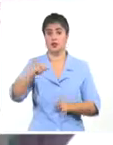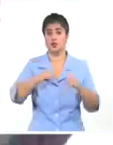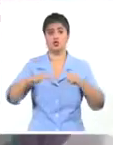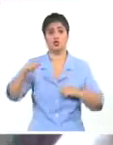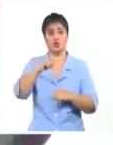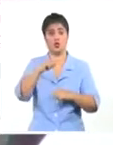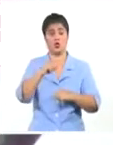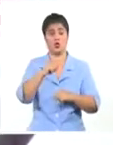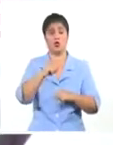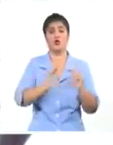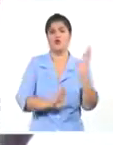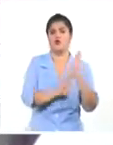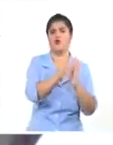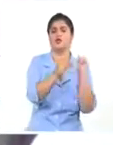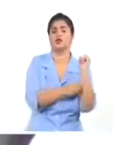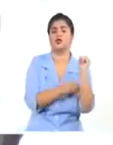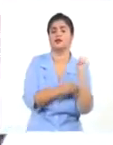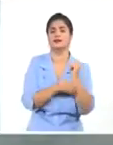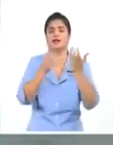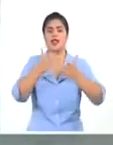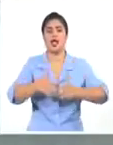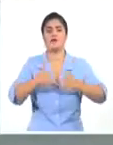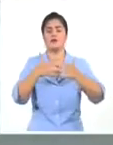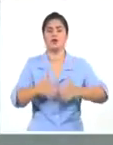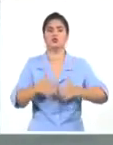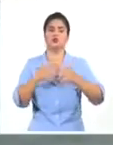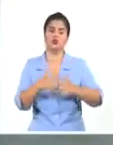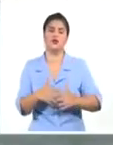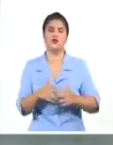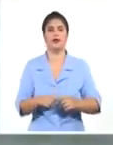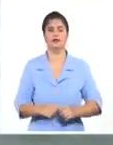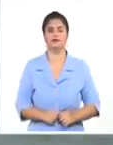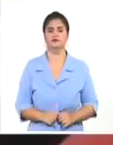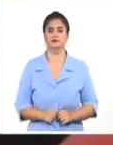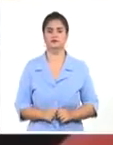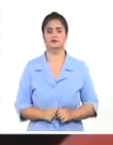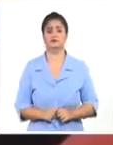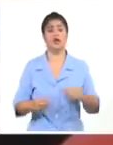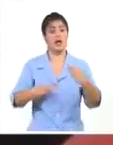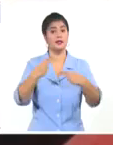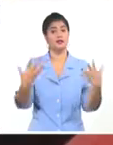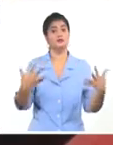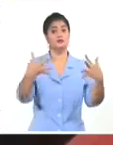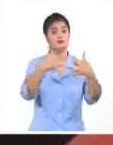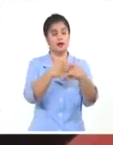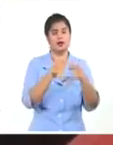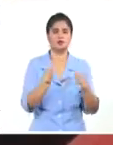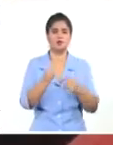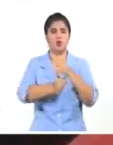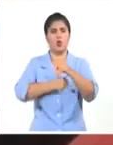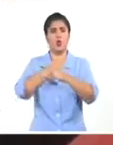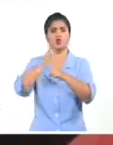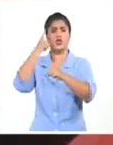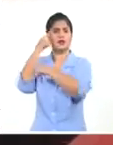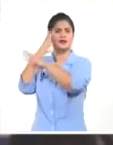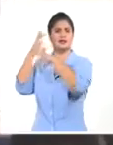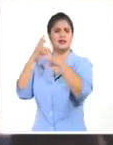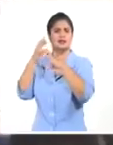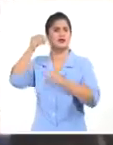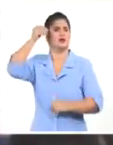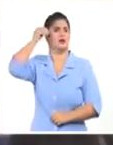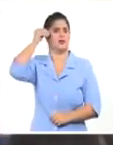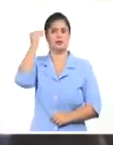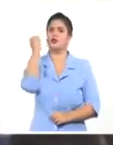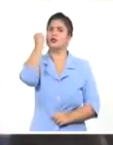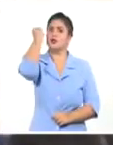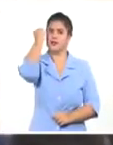de la productividad, los encadenamientos entre los distintos actores económicos y el uso de la ciencia y la innovación como vías para lograr